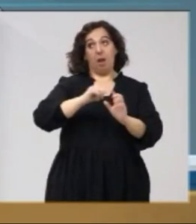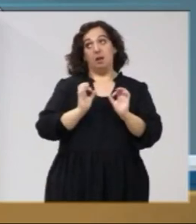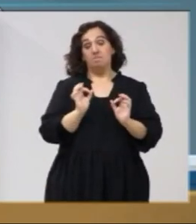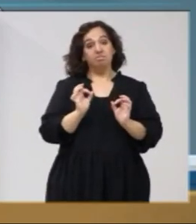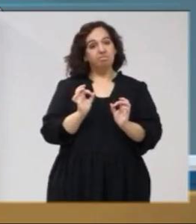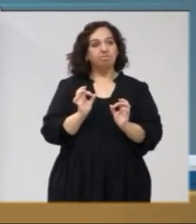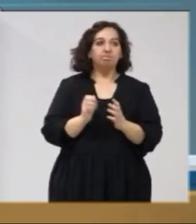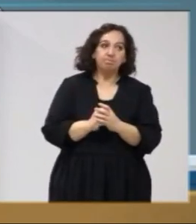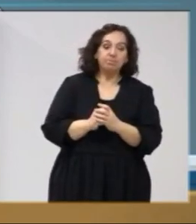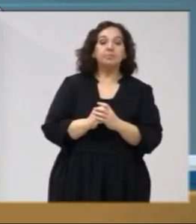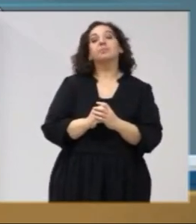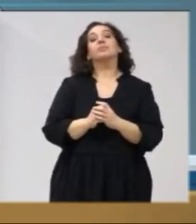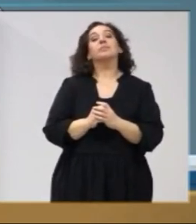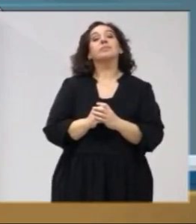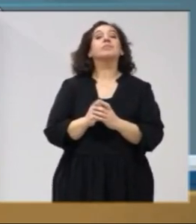tenemos que ser